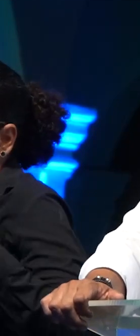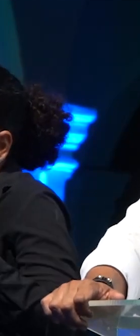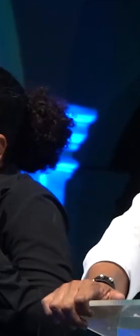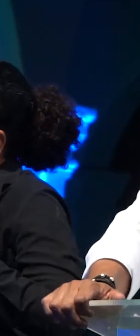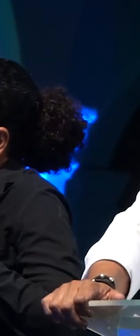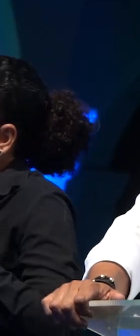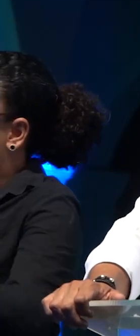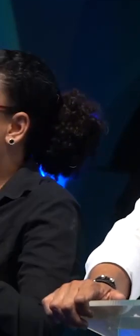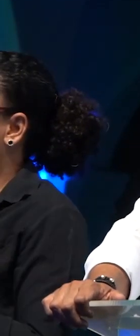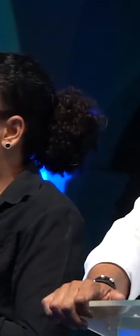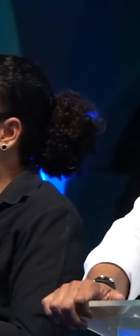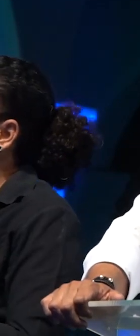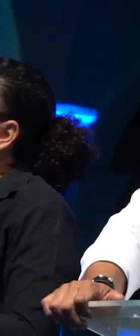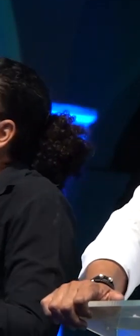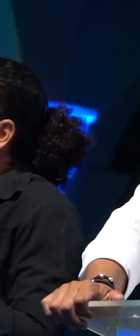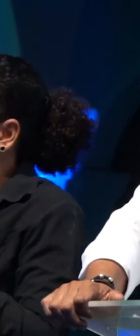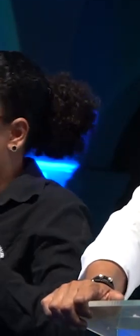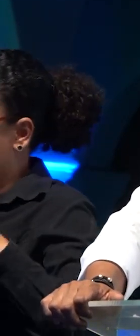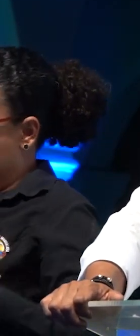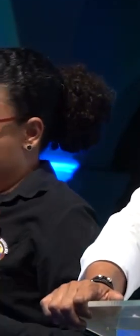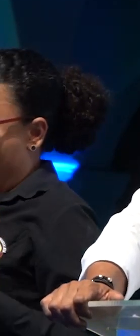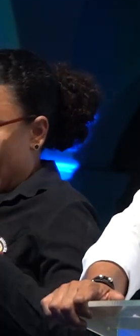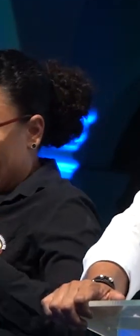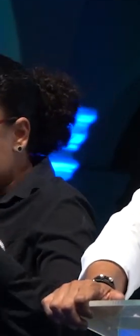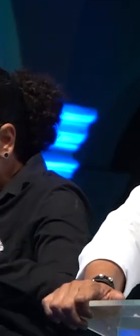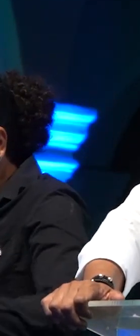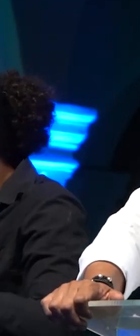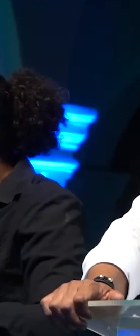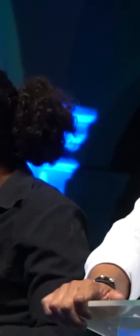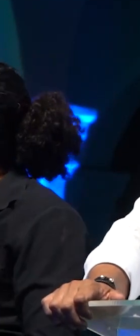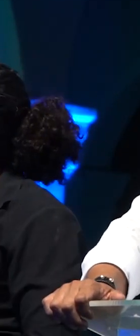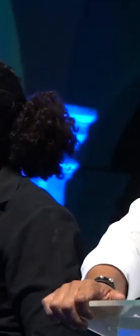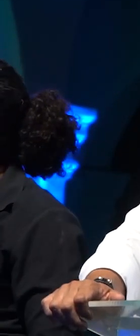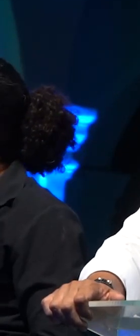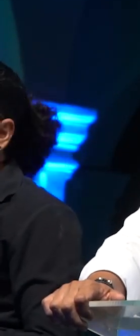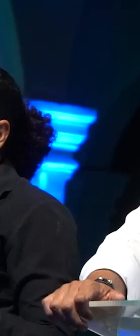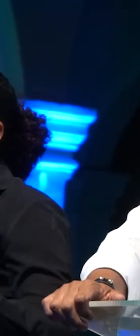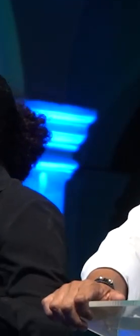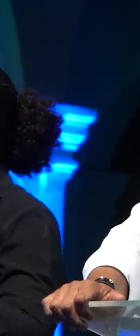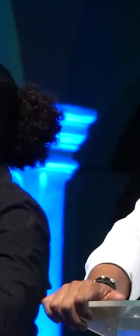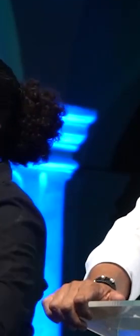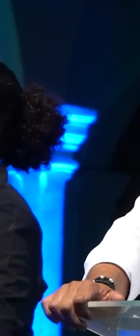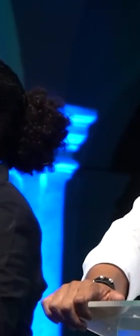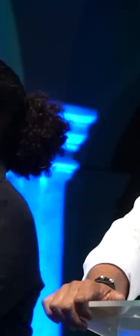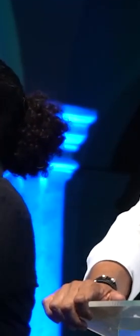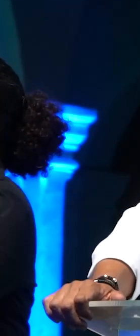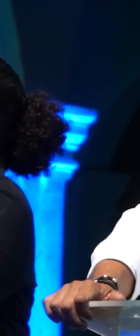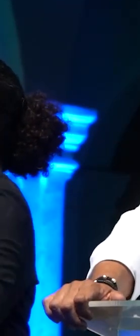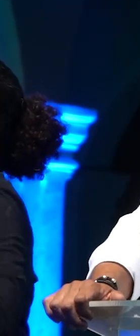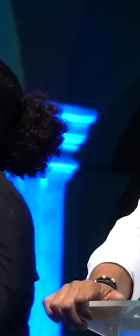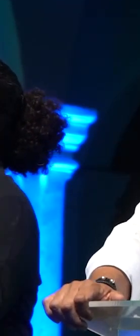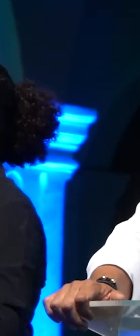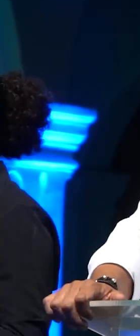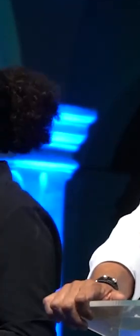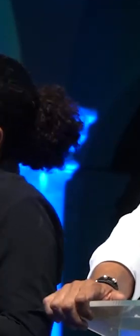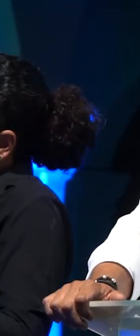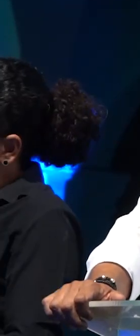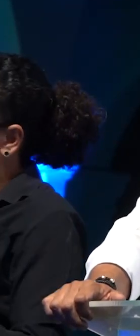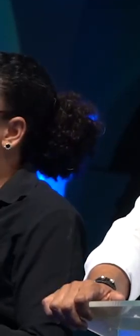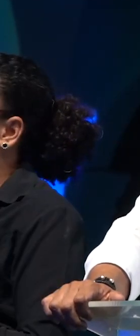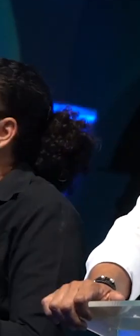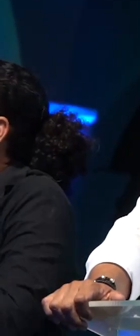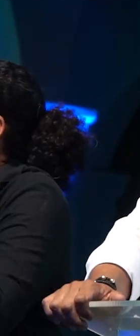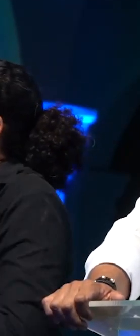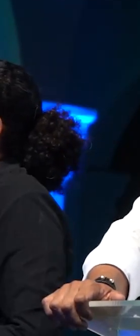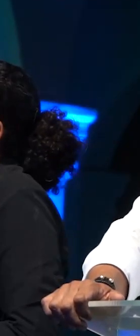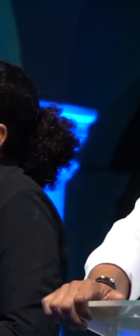y el niño no quiere irse. Y ver a niños en el rincón de la ciencia, de la literatura, y ver a madres de estrato 1 o 0 que no tienen que elegir